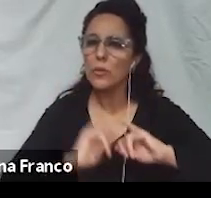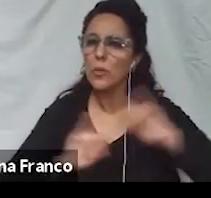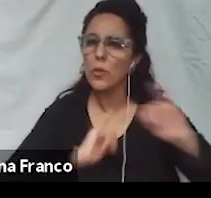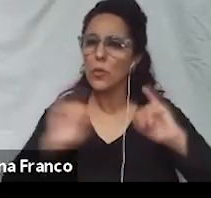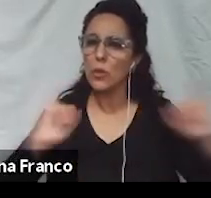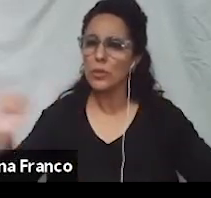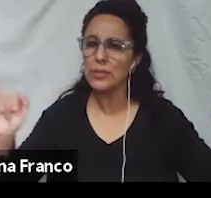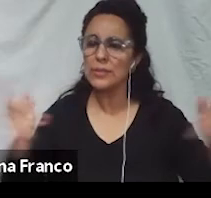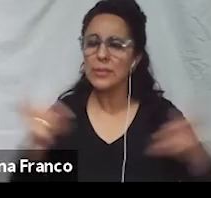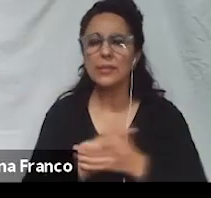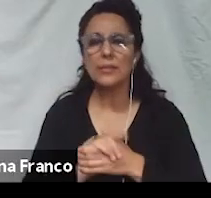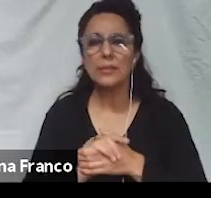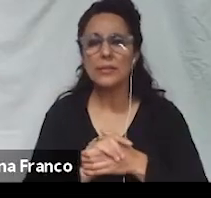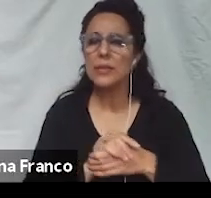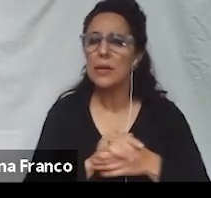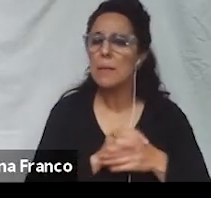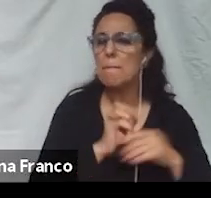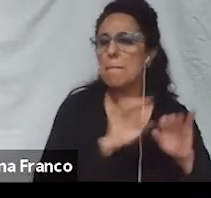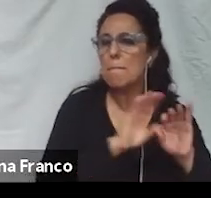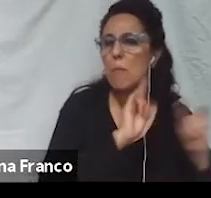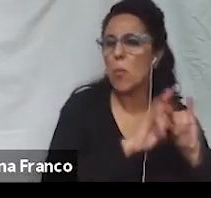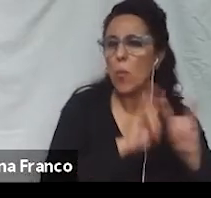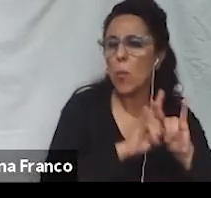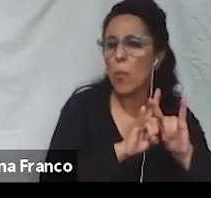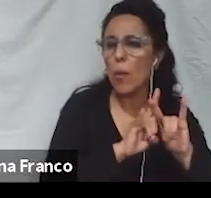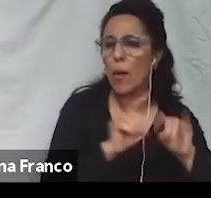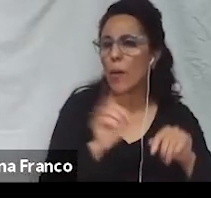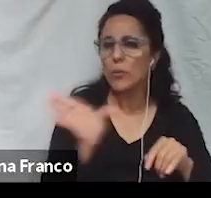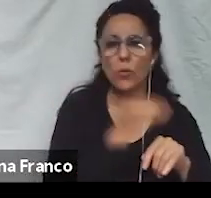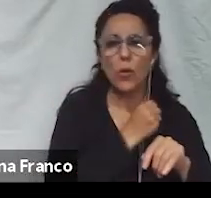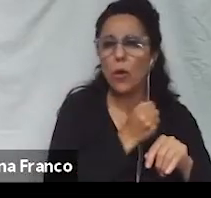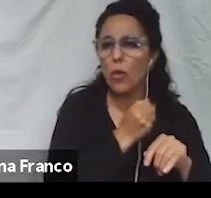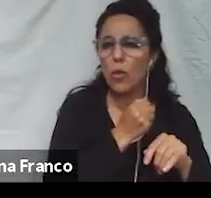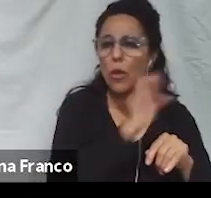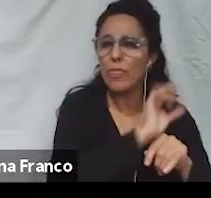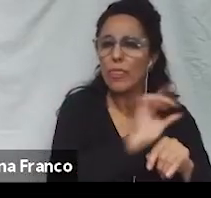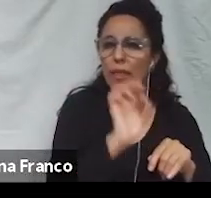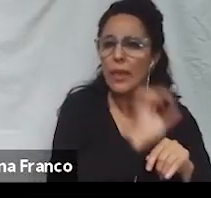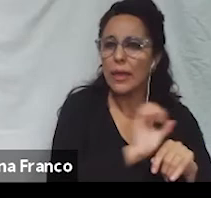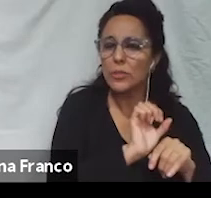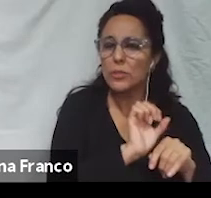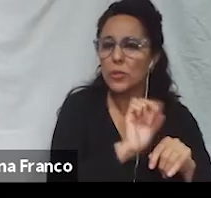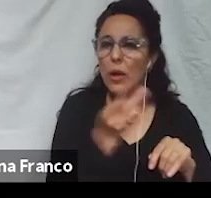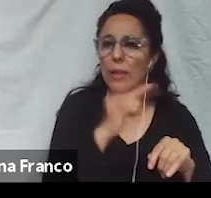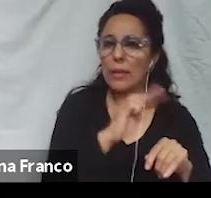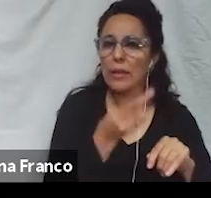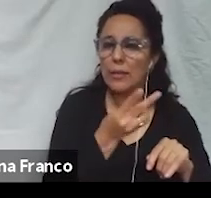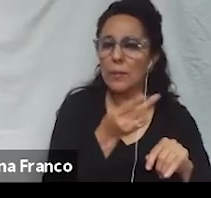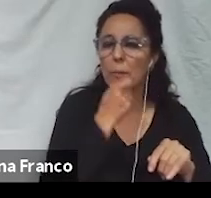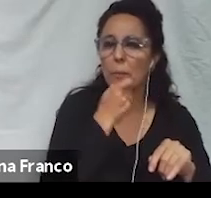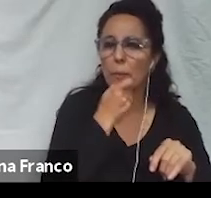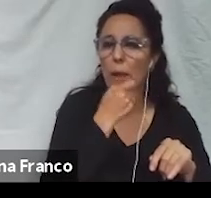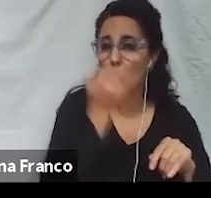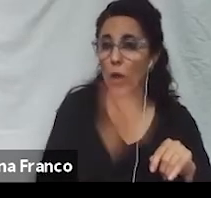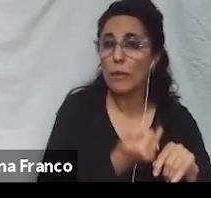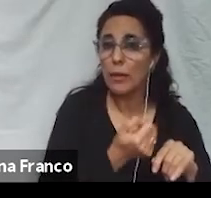podemos encontrar que en la página inicial todas las imágenes tienen texto alternativo, pero ya luego en las noticias las imágenes